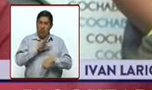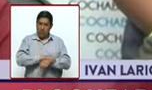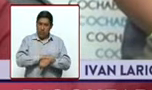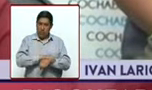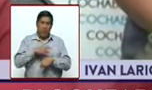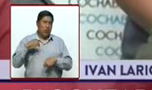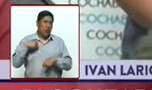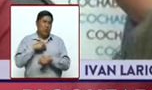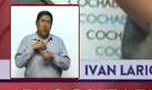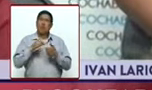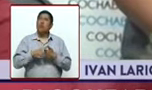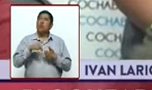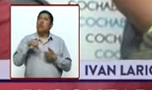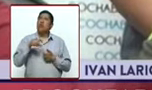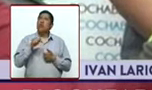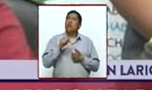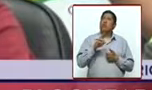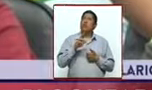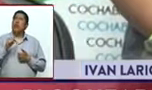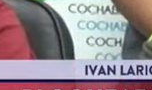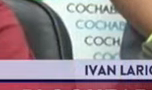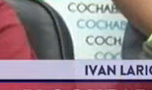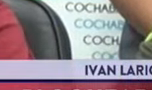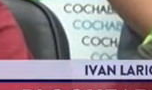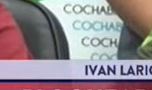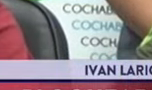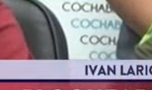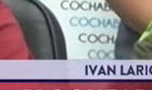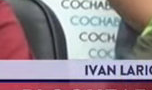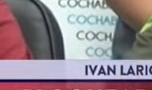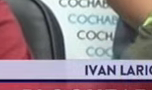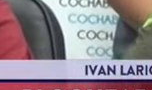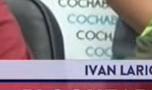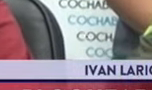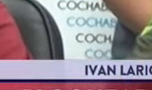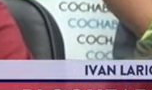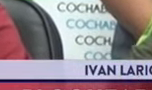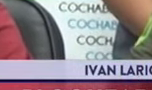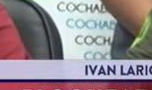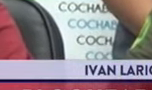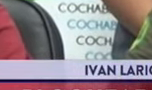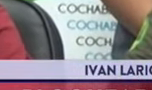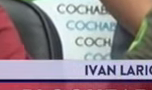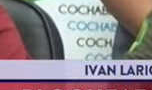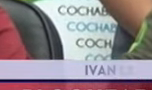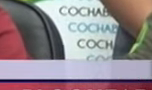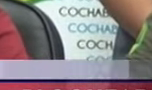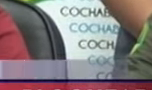reforzar Parotani, tanto Sayeri vamos a reforzar. De esa manera, compañeros, que vivan los mineros.